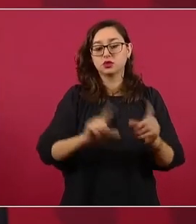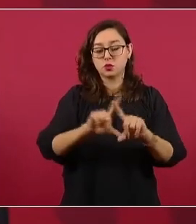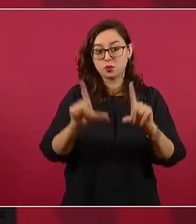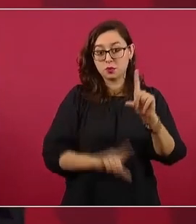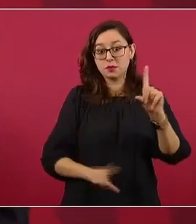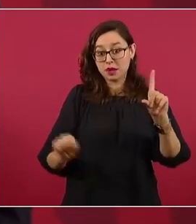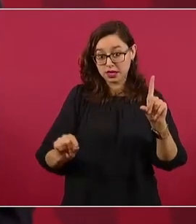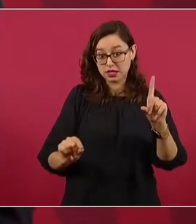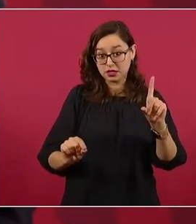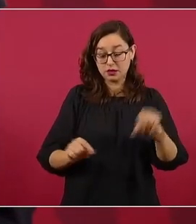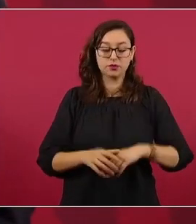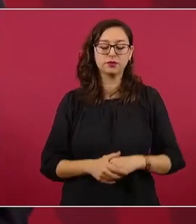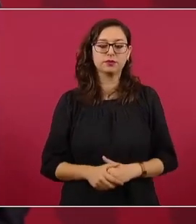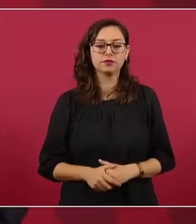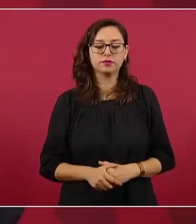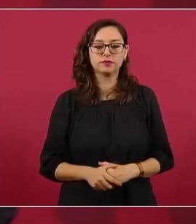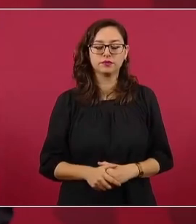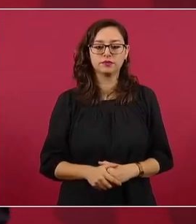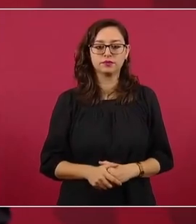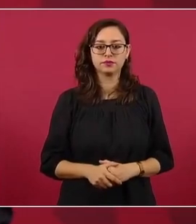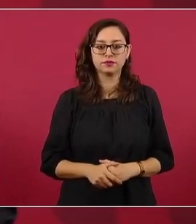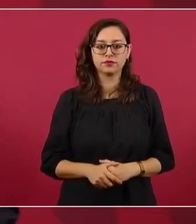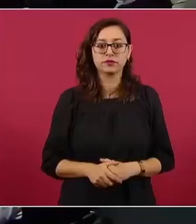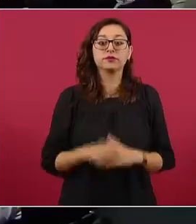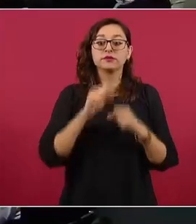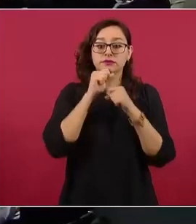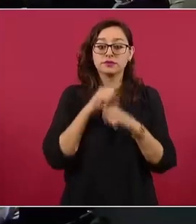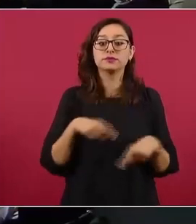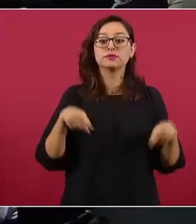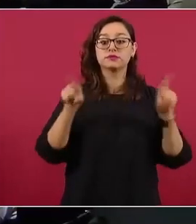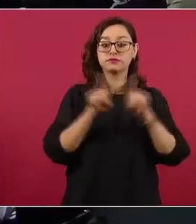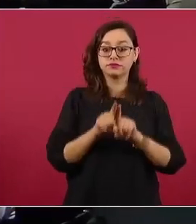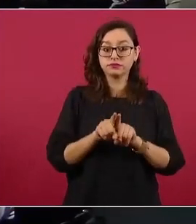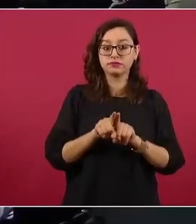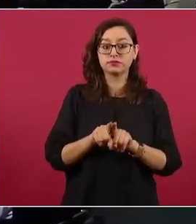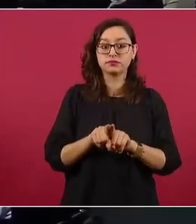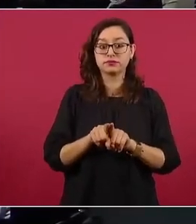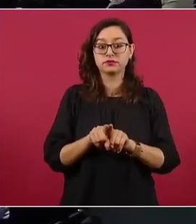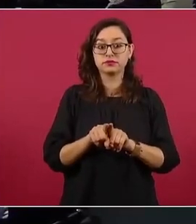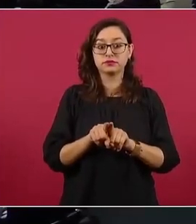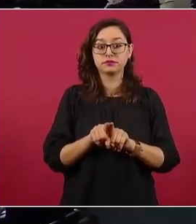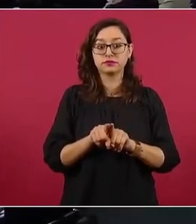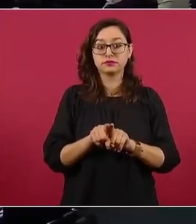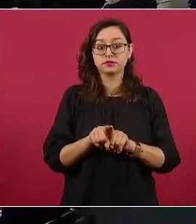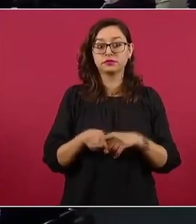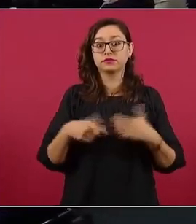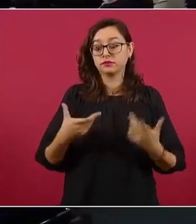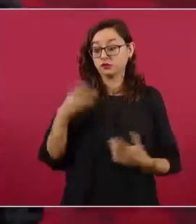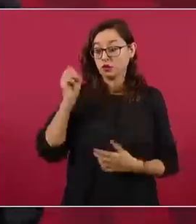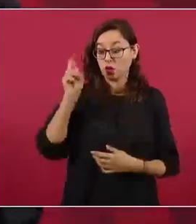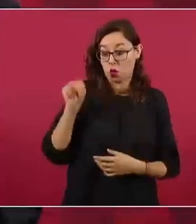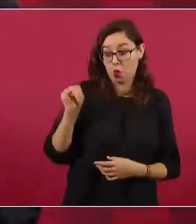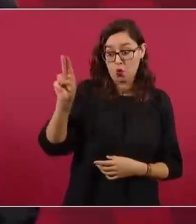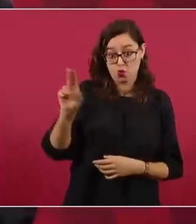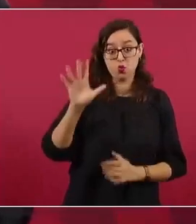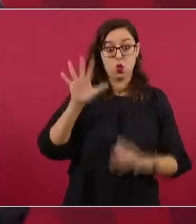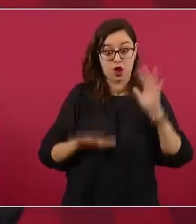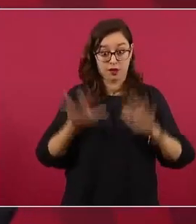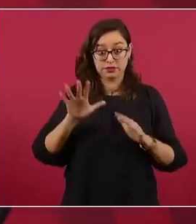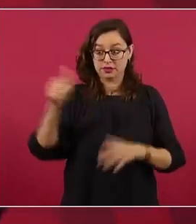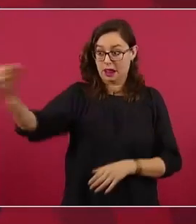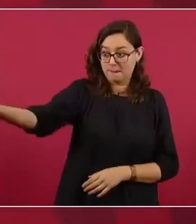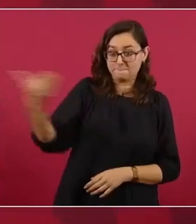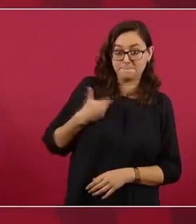También lo hacemos a pedido del Consejo de Seguridad de Naciones Unidas, por